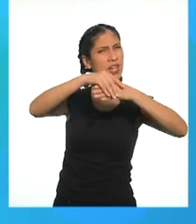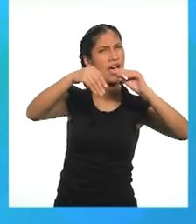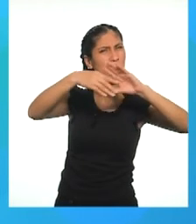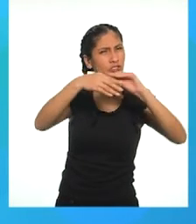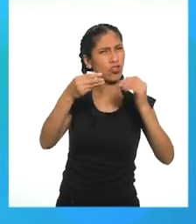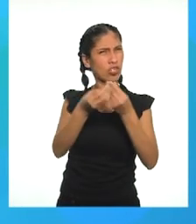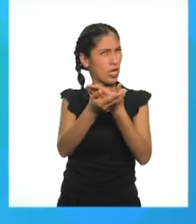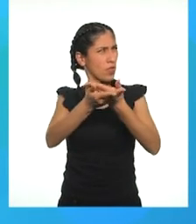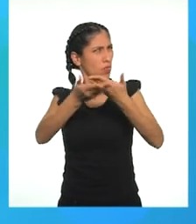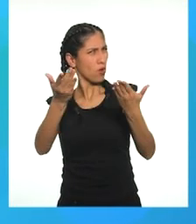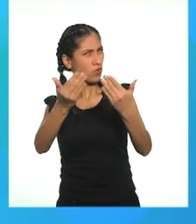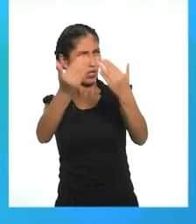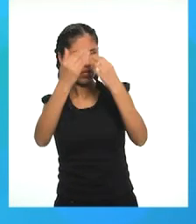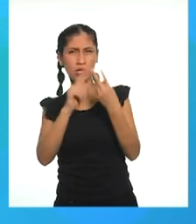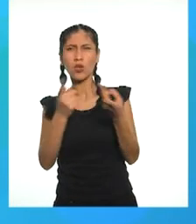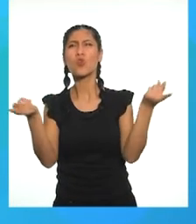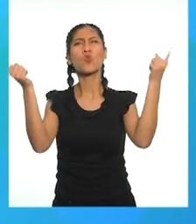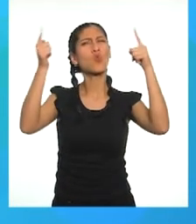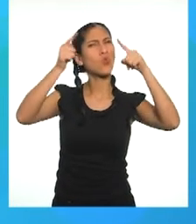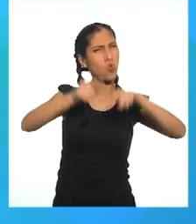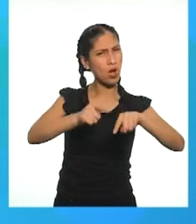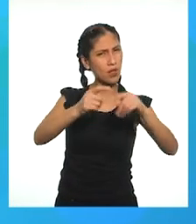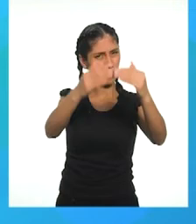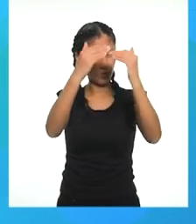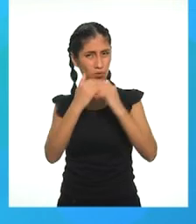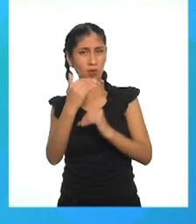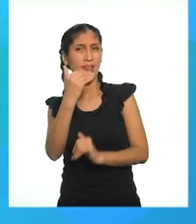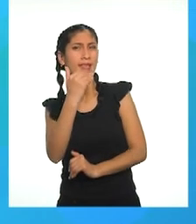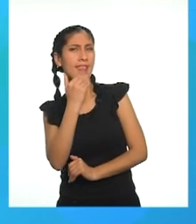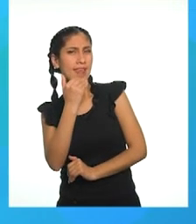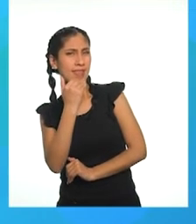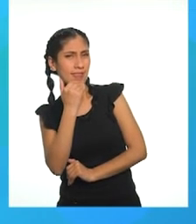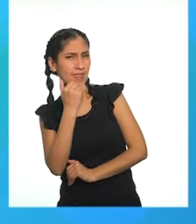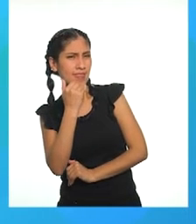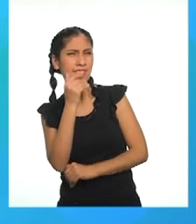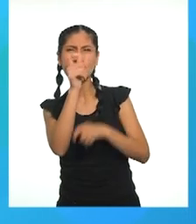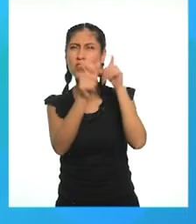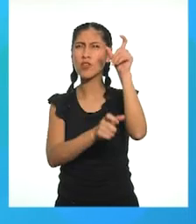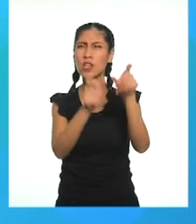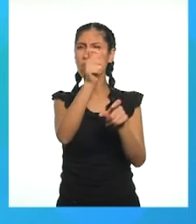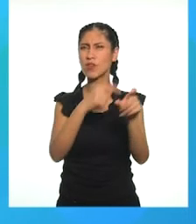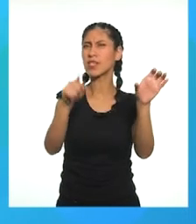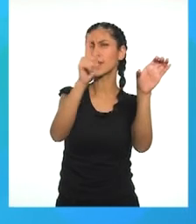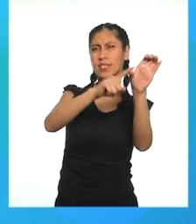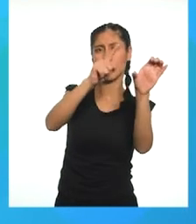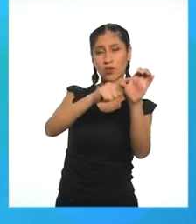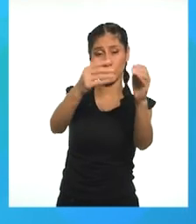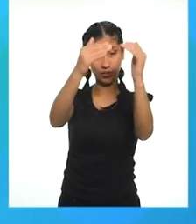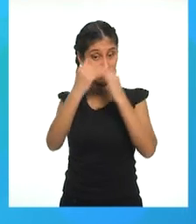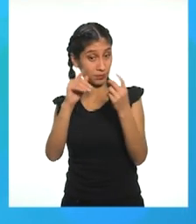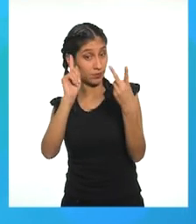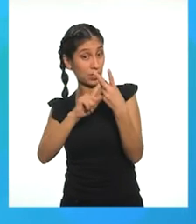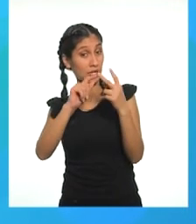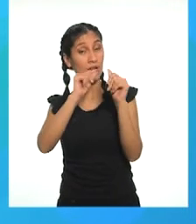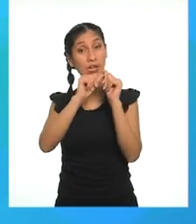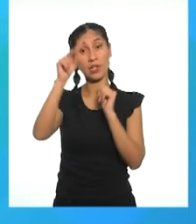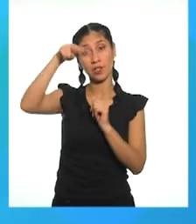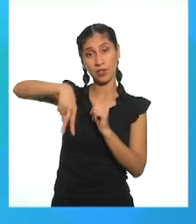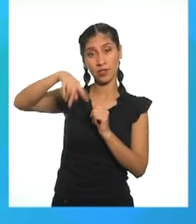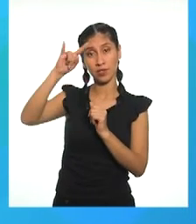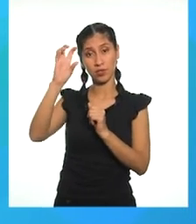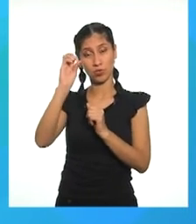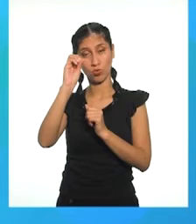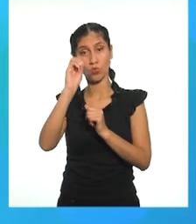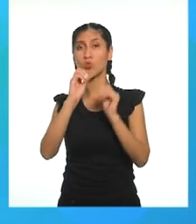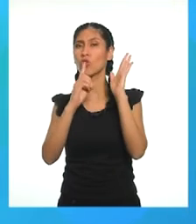historia? ¿Cuándo ocurre? ¿Quién o quiénes son los personajes? En el nudo se desarrolla